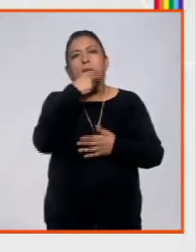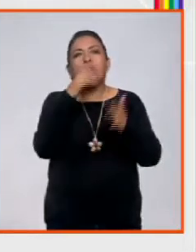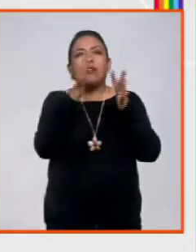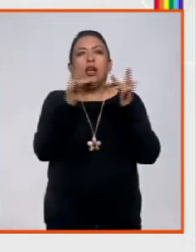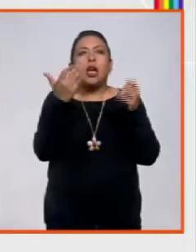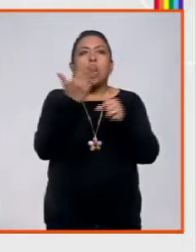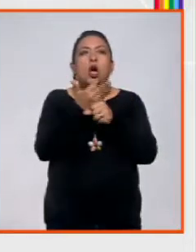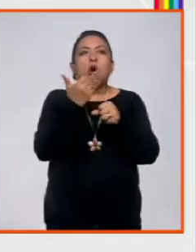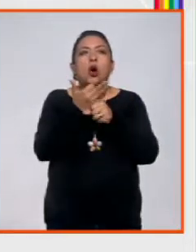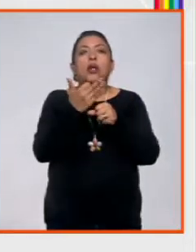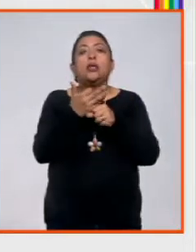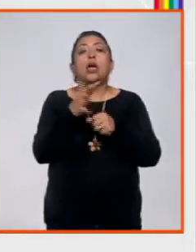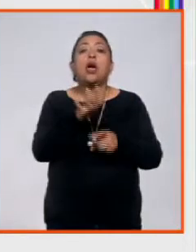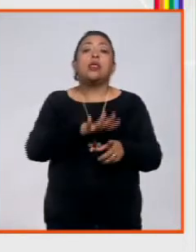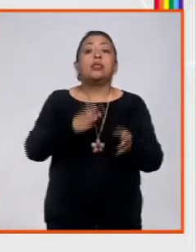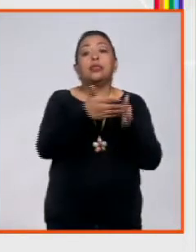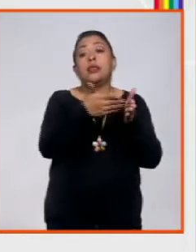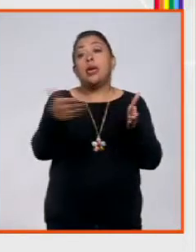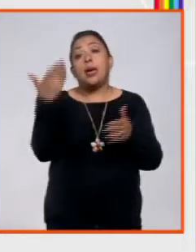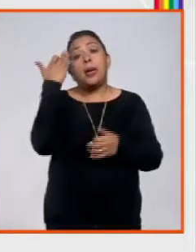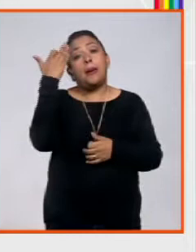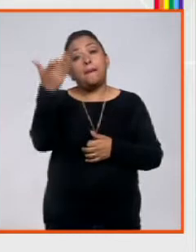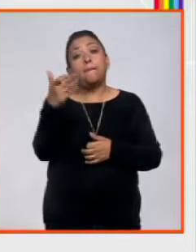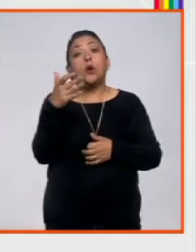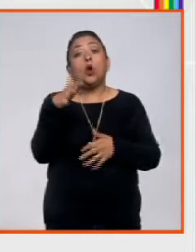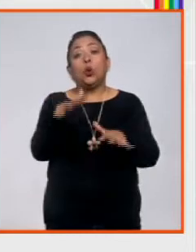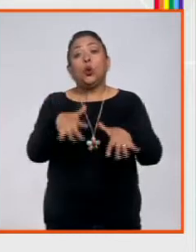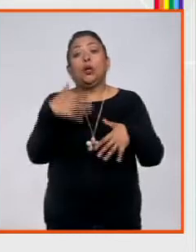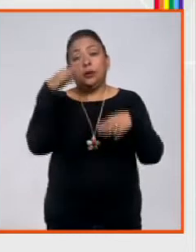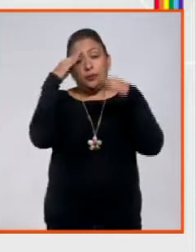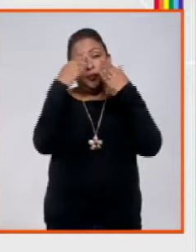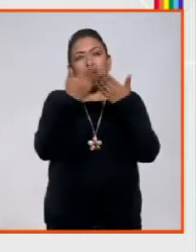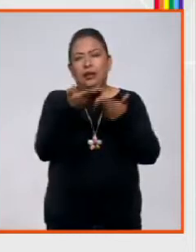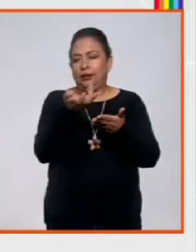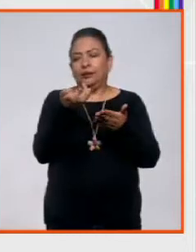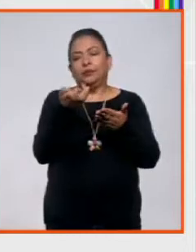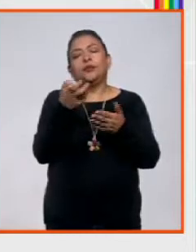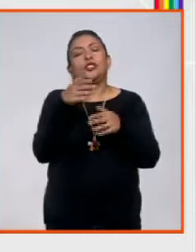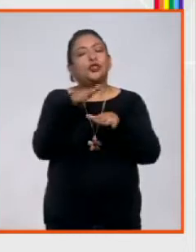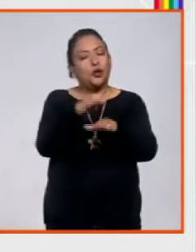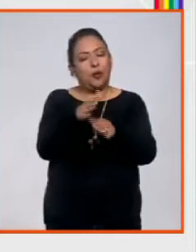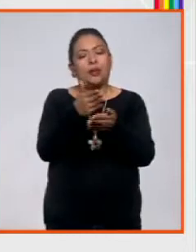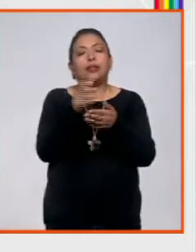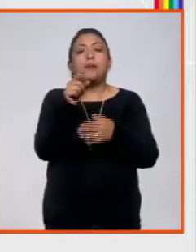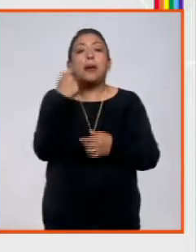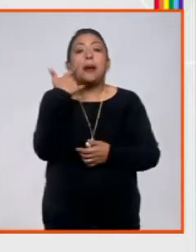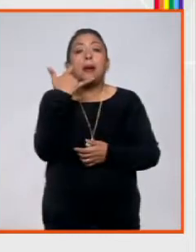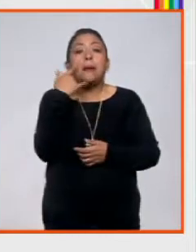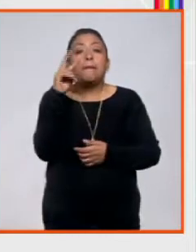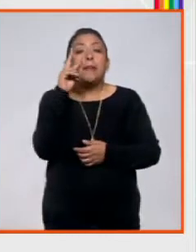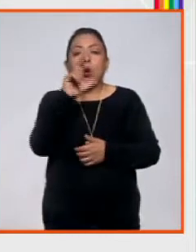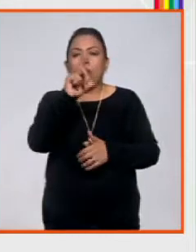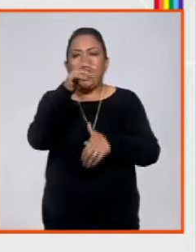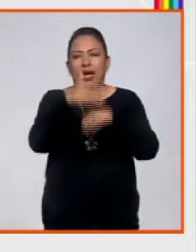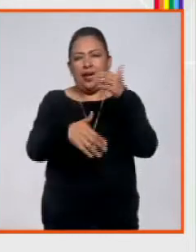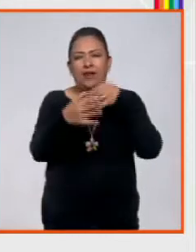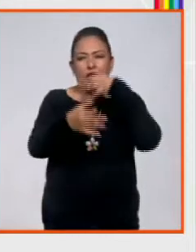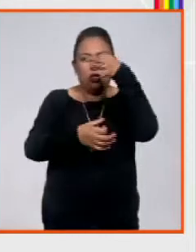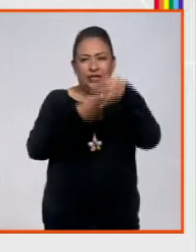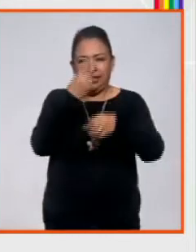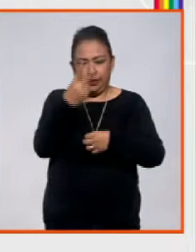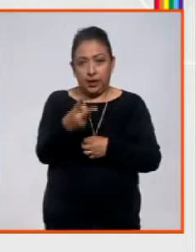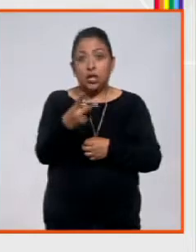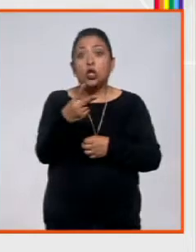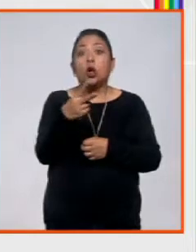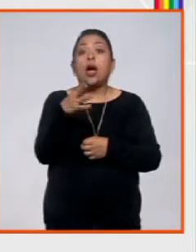estamos en la era del espectáculo y esto también a propósito de lo que podrán disfrutar terminando noticias 22